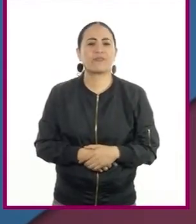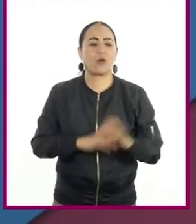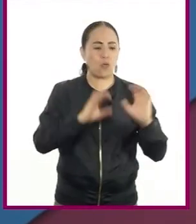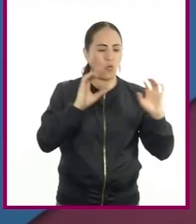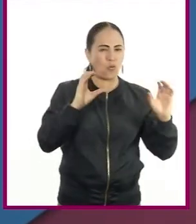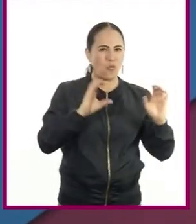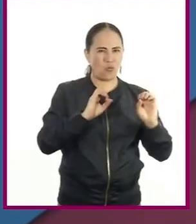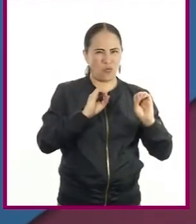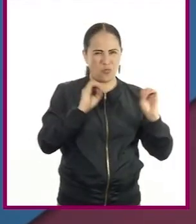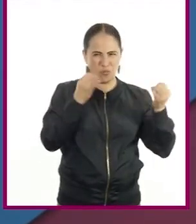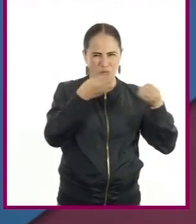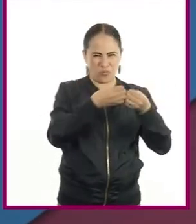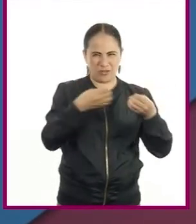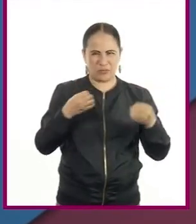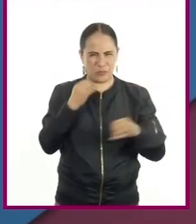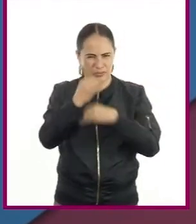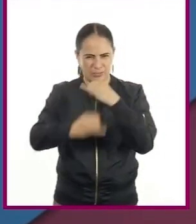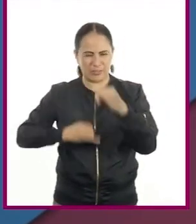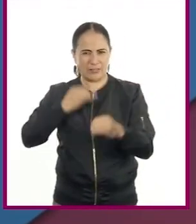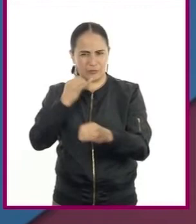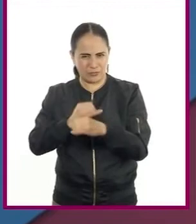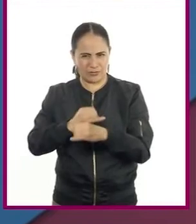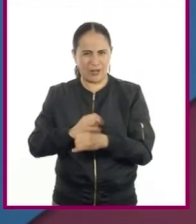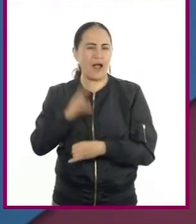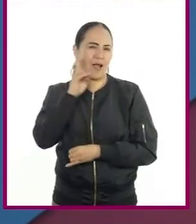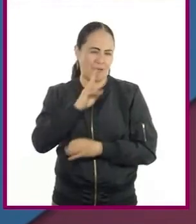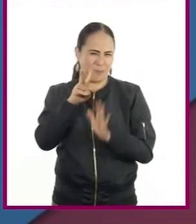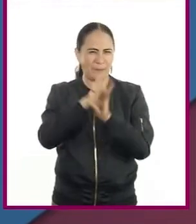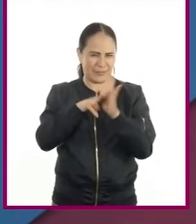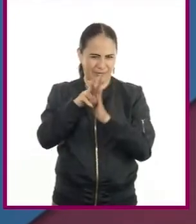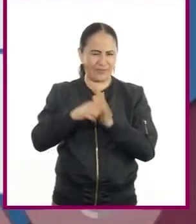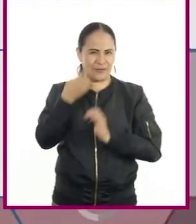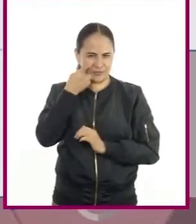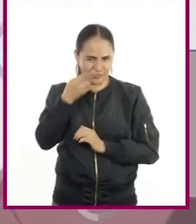organismos internacionales, vamos a ver y escuchar el siguiente video.